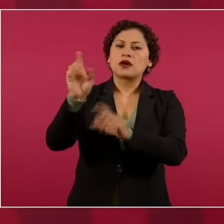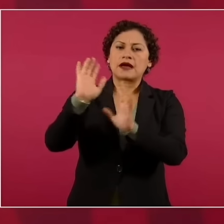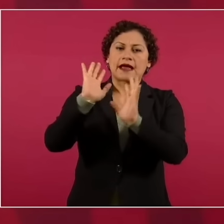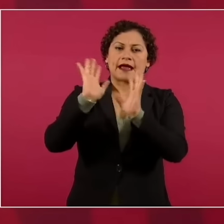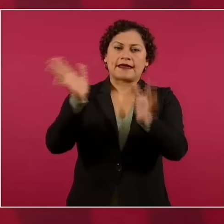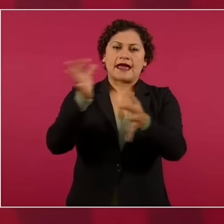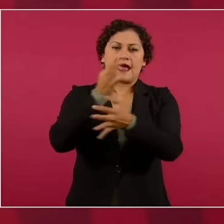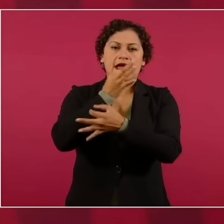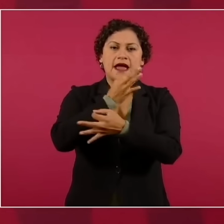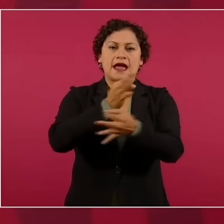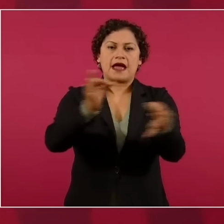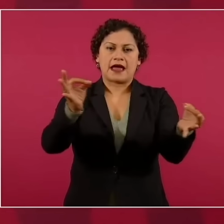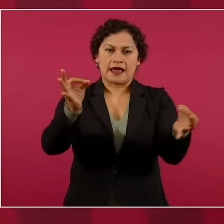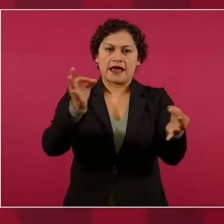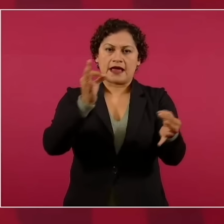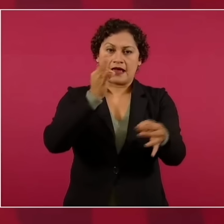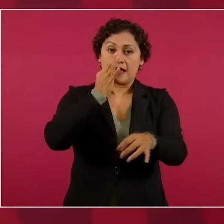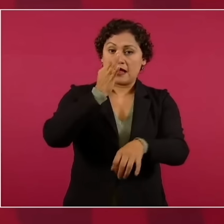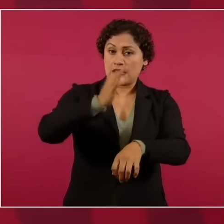punto